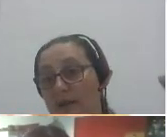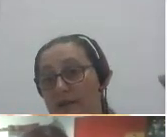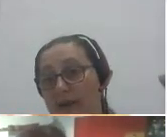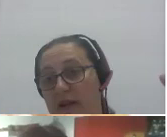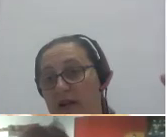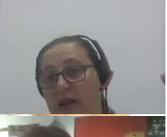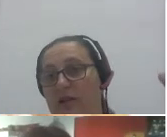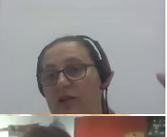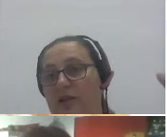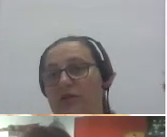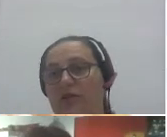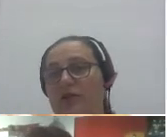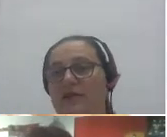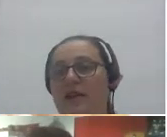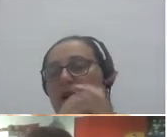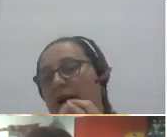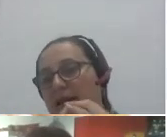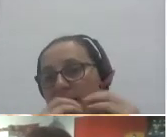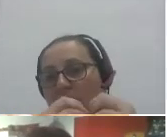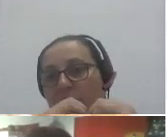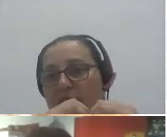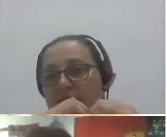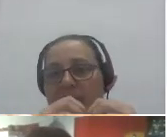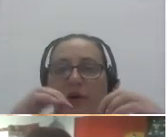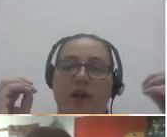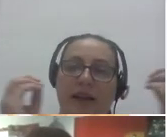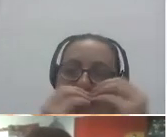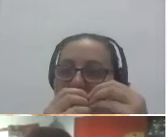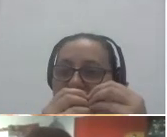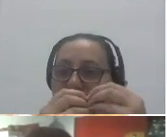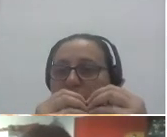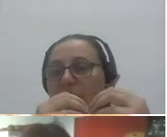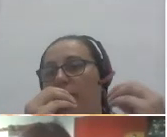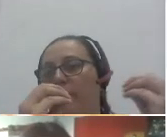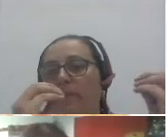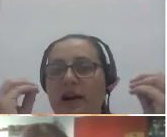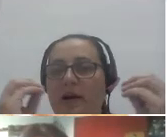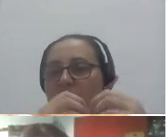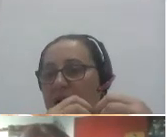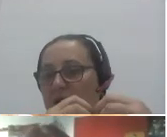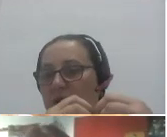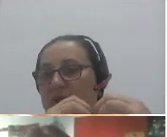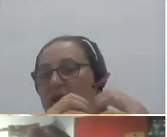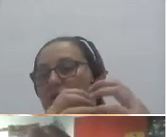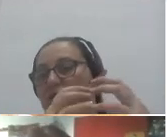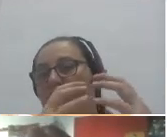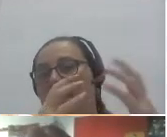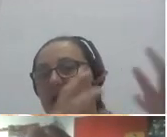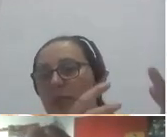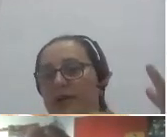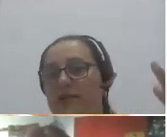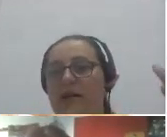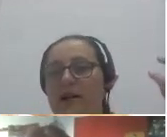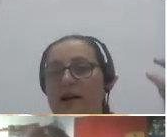orden, ¿no? Entonces, si nosotros decíamos que partimos, por ejemplo, del átomo que conforman las moléculas, que